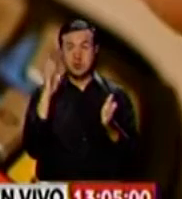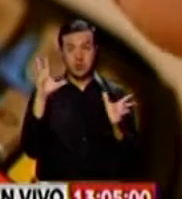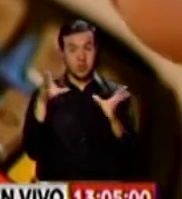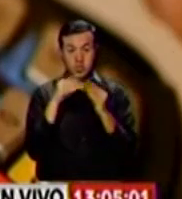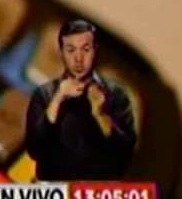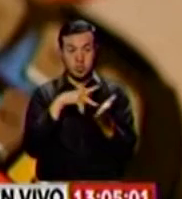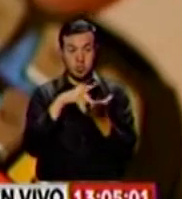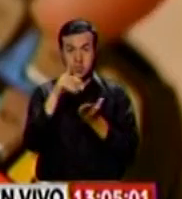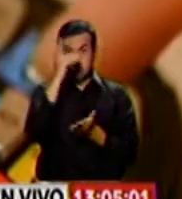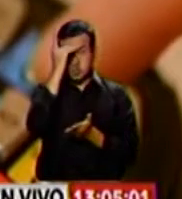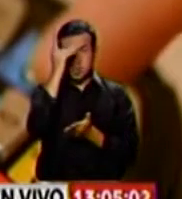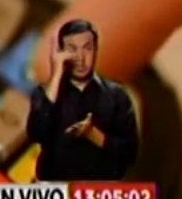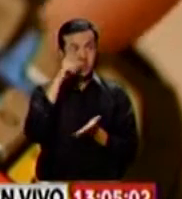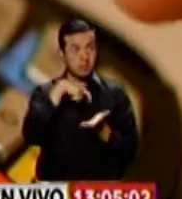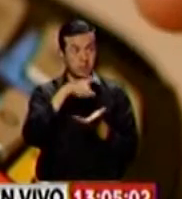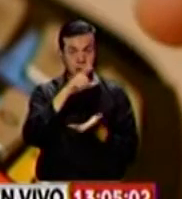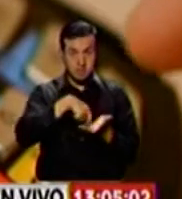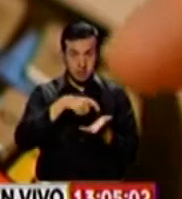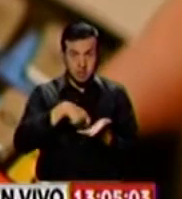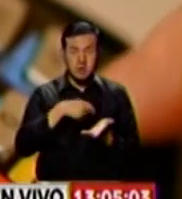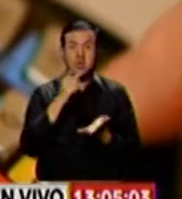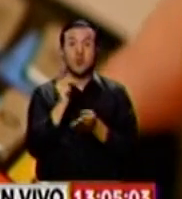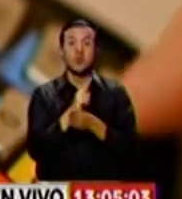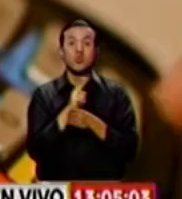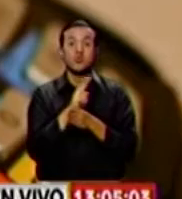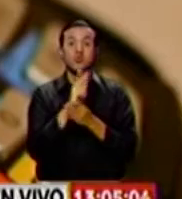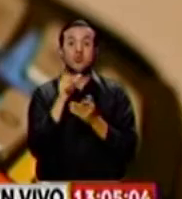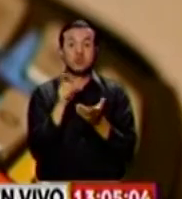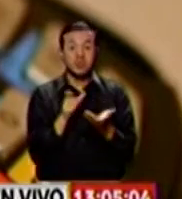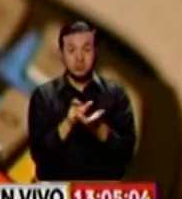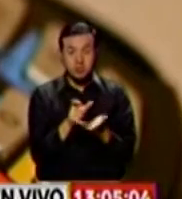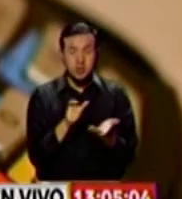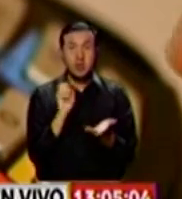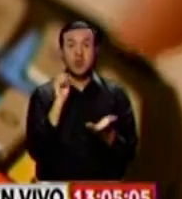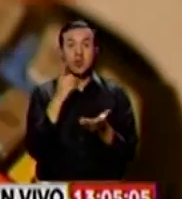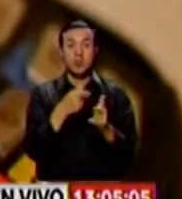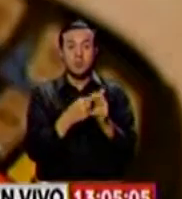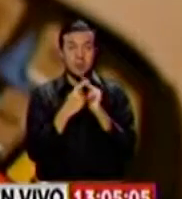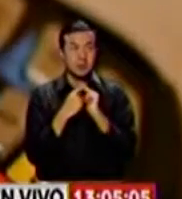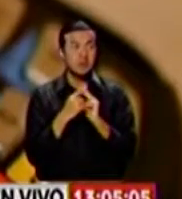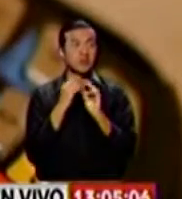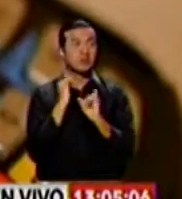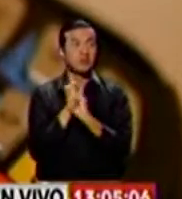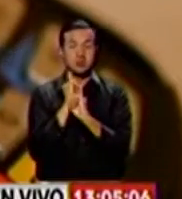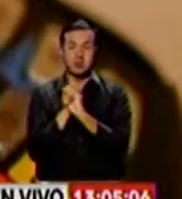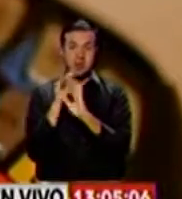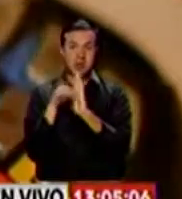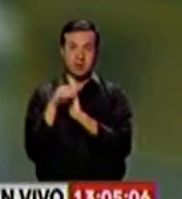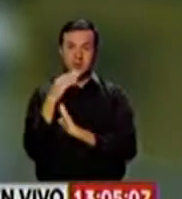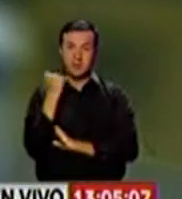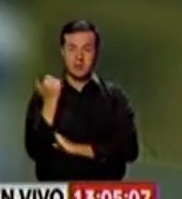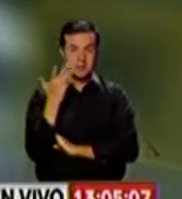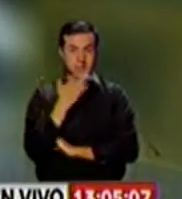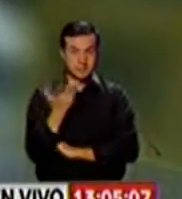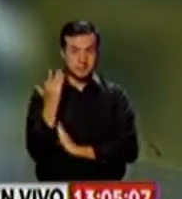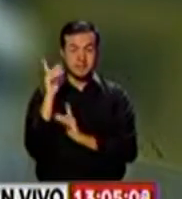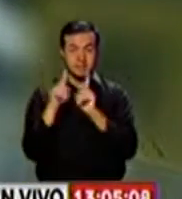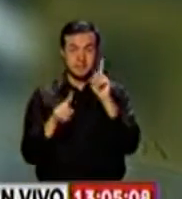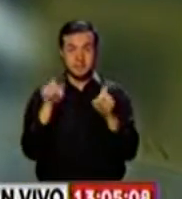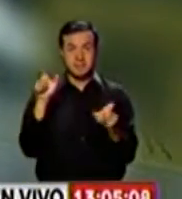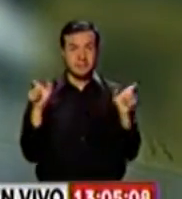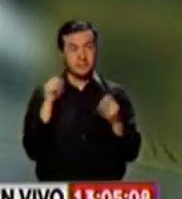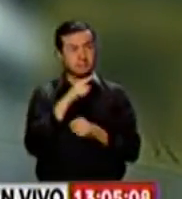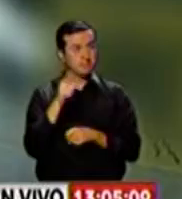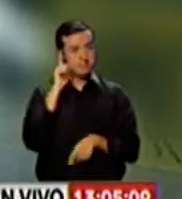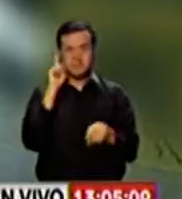lo que debe cancelar las tarjetas, usar la tarjeta de débito o realizar un préstamo en una entidad financiera. Esto mientras algunos usuarios